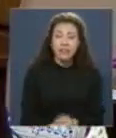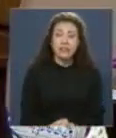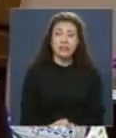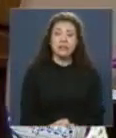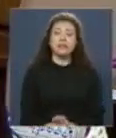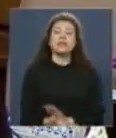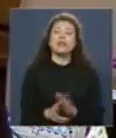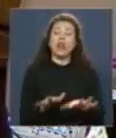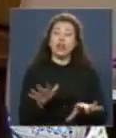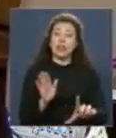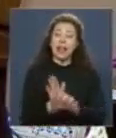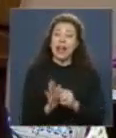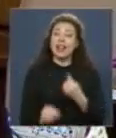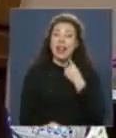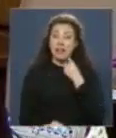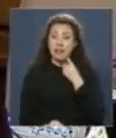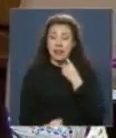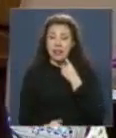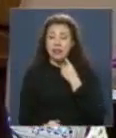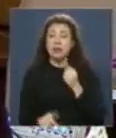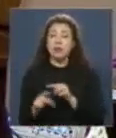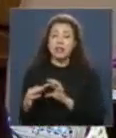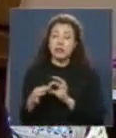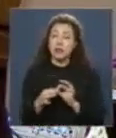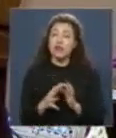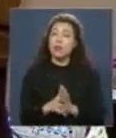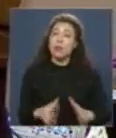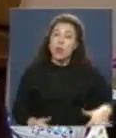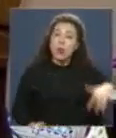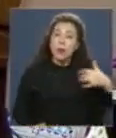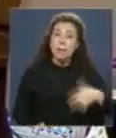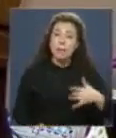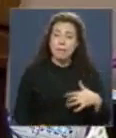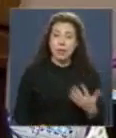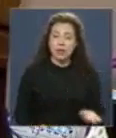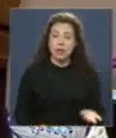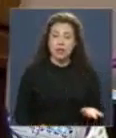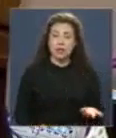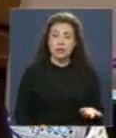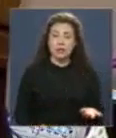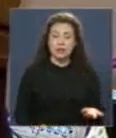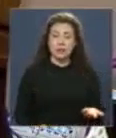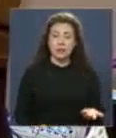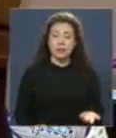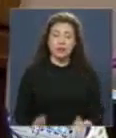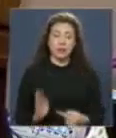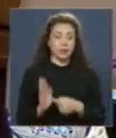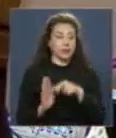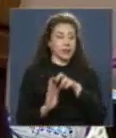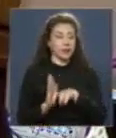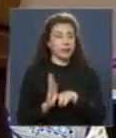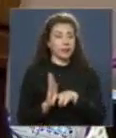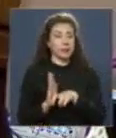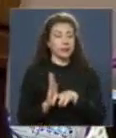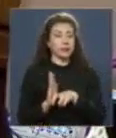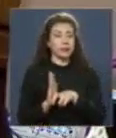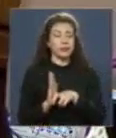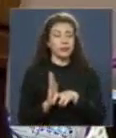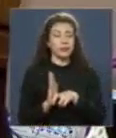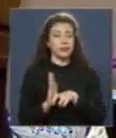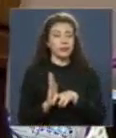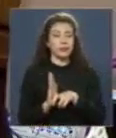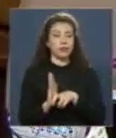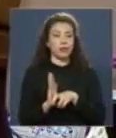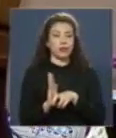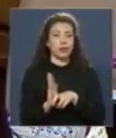bienes jurídicos afectados, es por lo tanto de enorme relevancia que hoy día este proyecto venga de una u